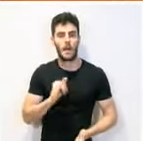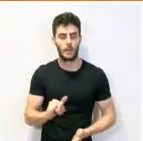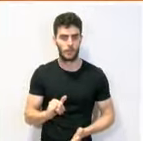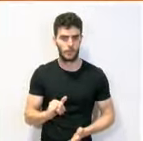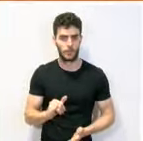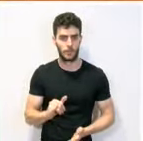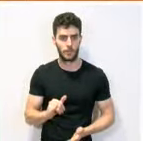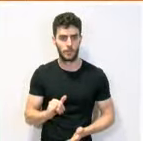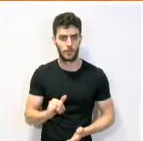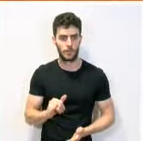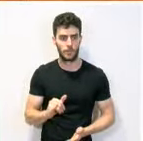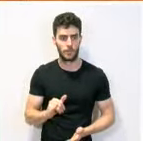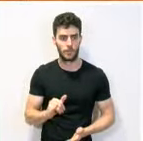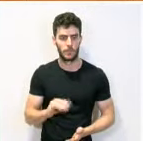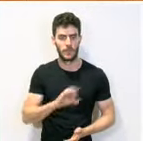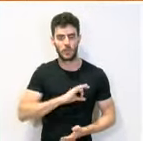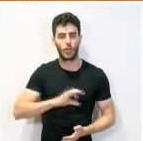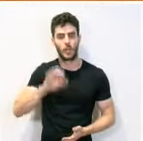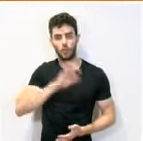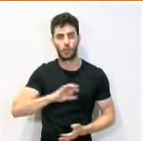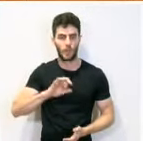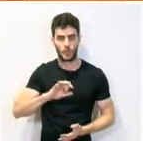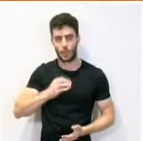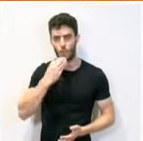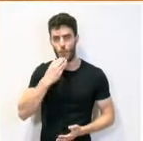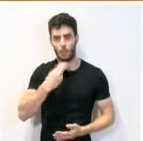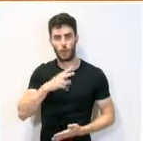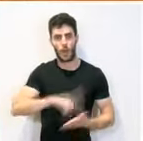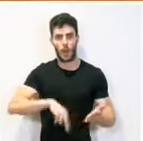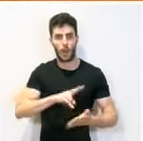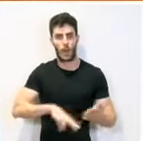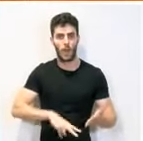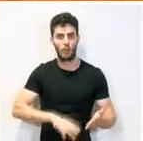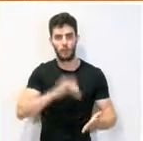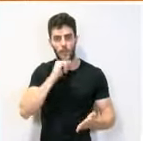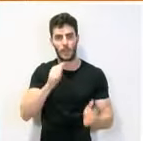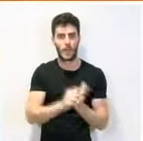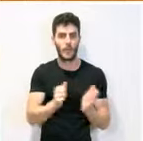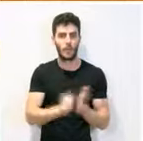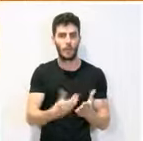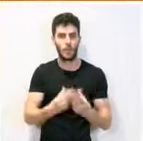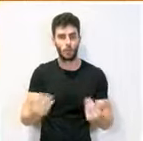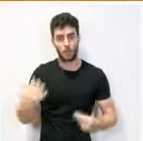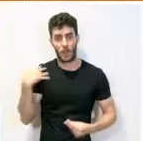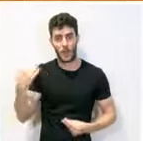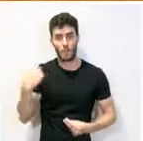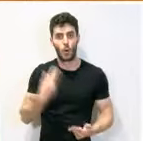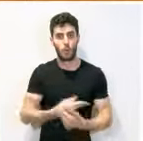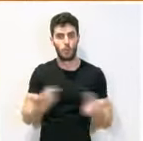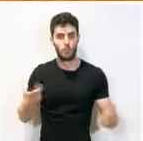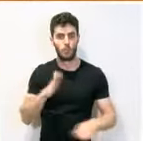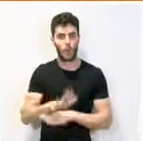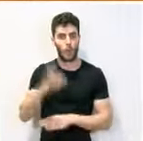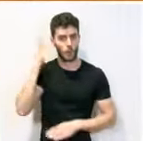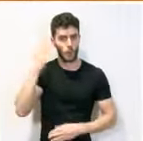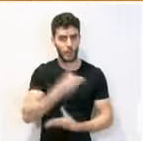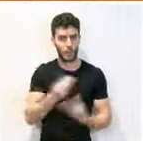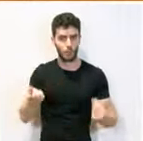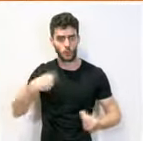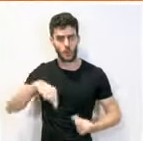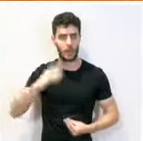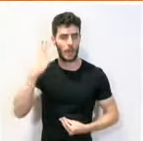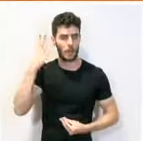le basta, señora Somalo, con leerse los relatos que en muchos artículos recientemente han publicado muchas mujeres, muchas de